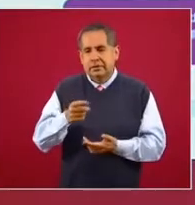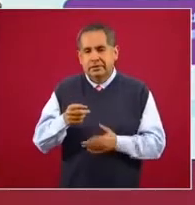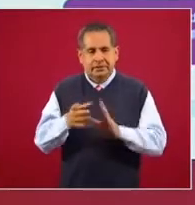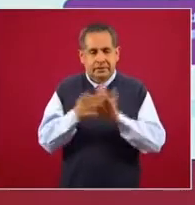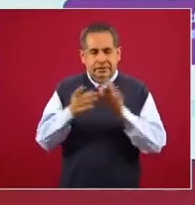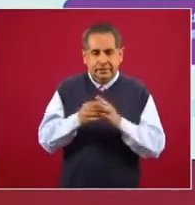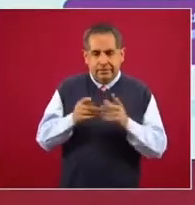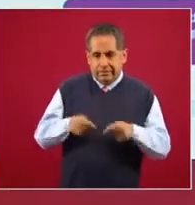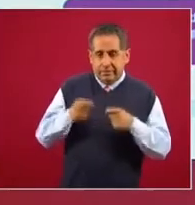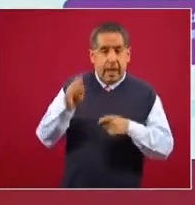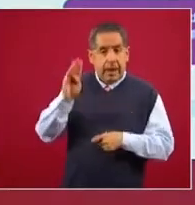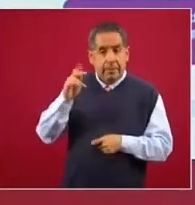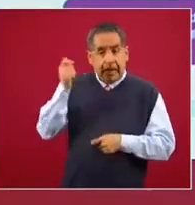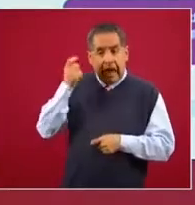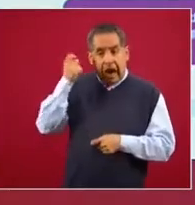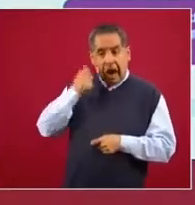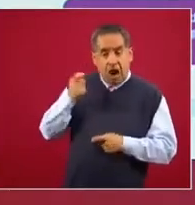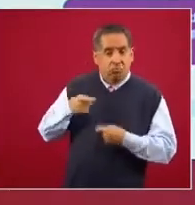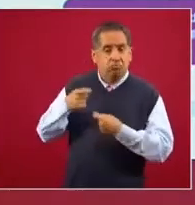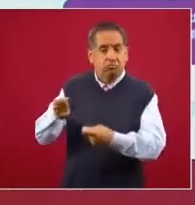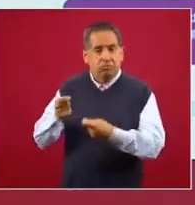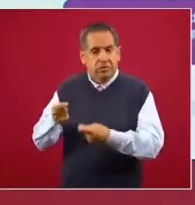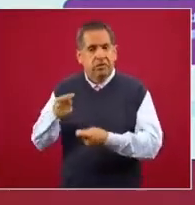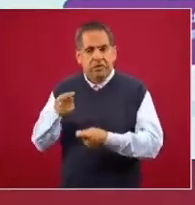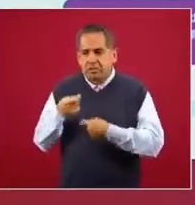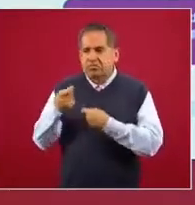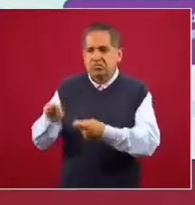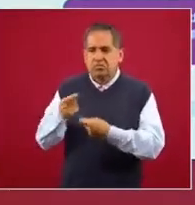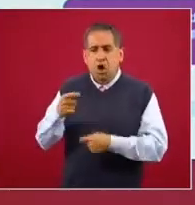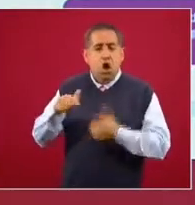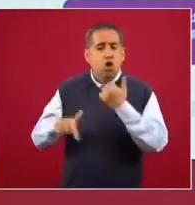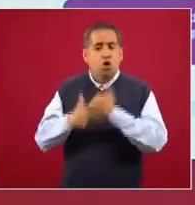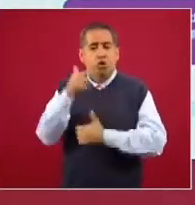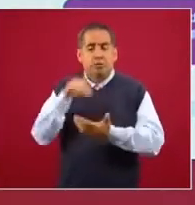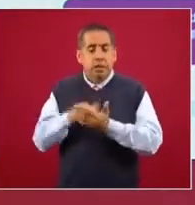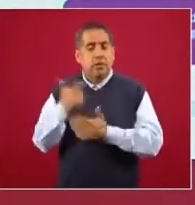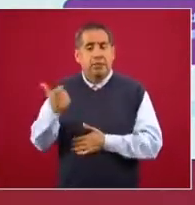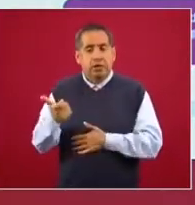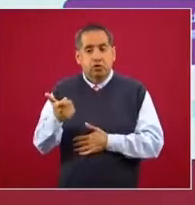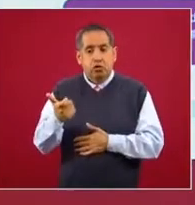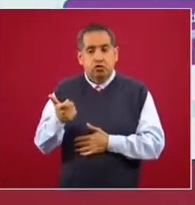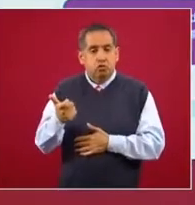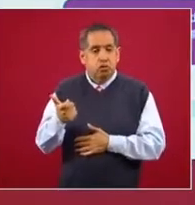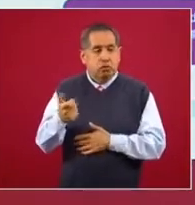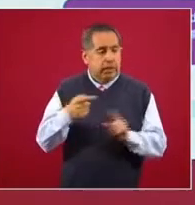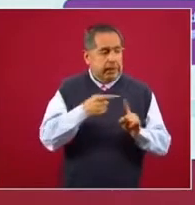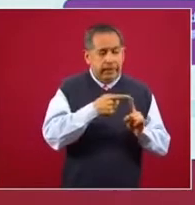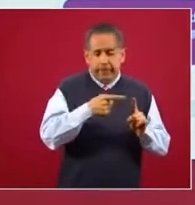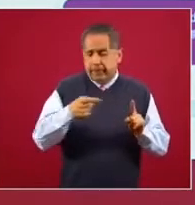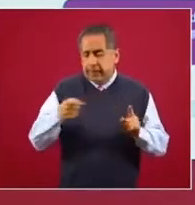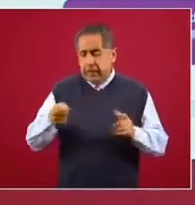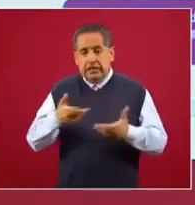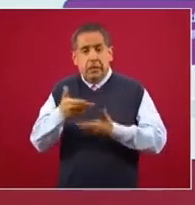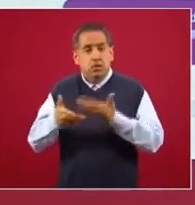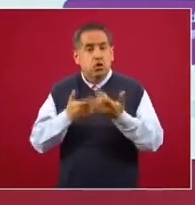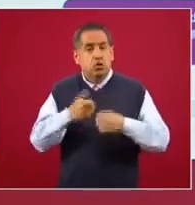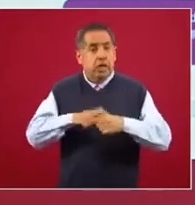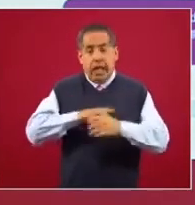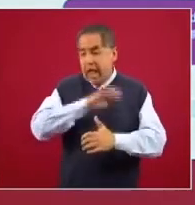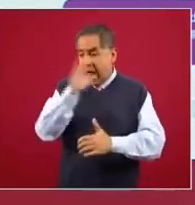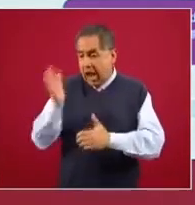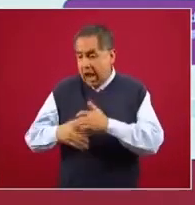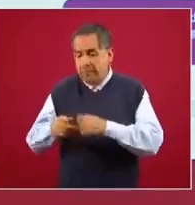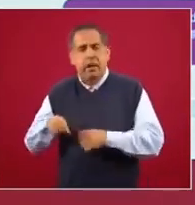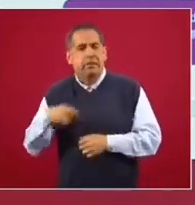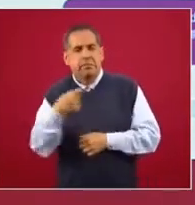están recibiendo la beca Elisa Acuña, que son 12,000 pesos al final del proceso del servicio social